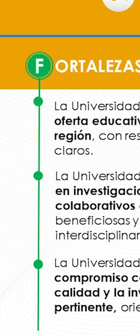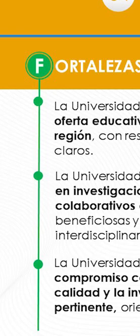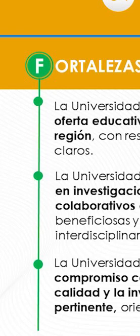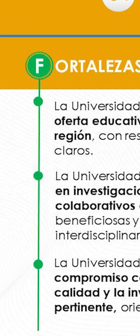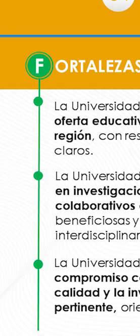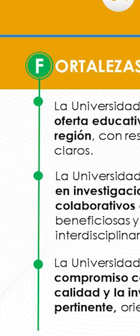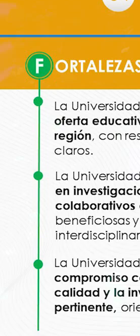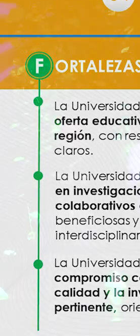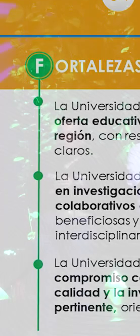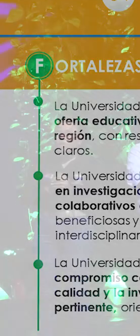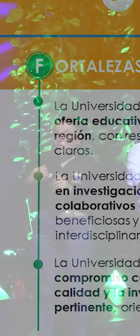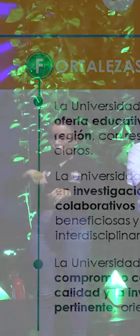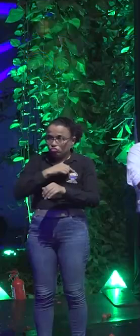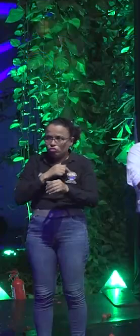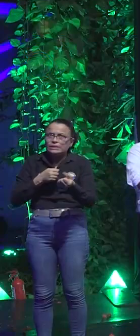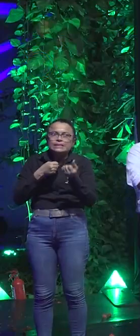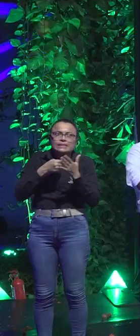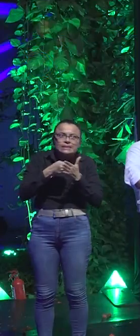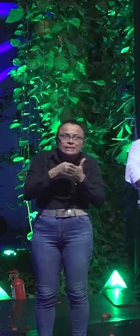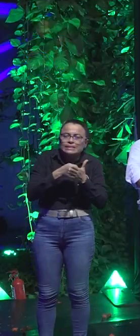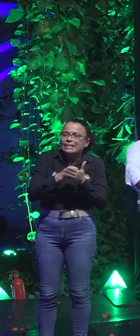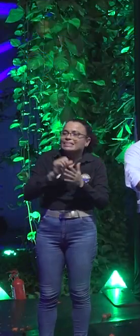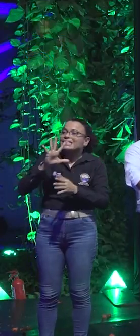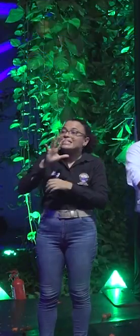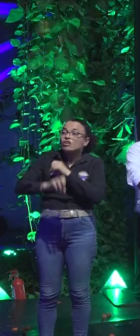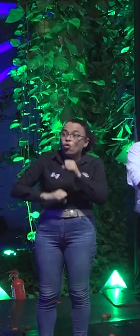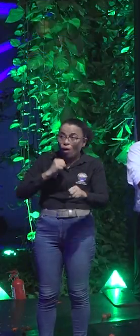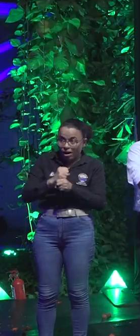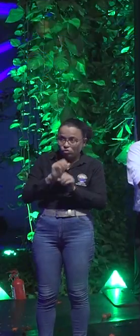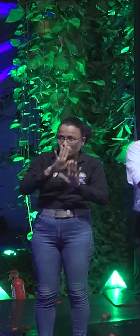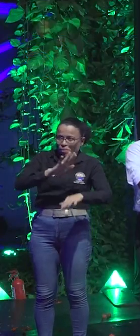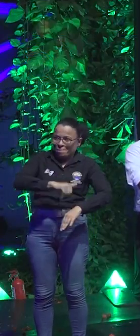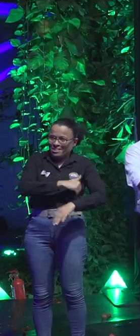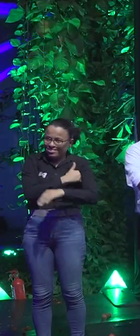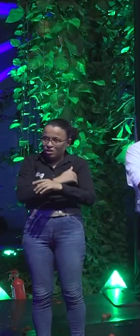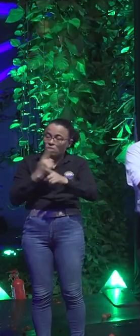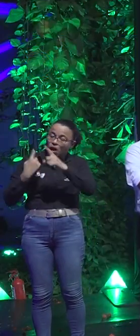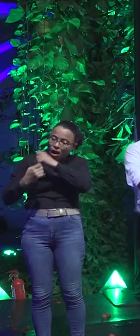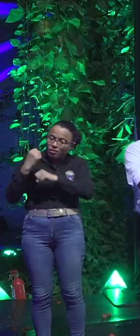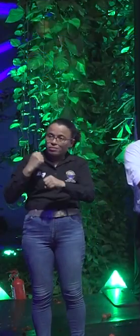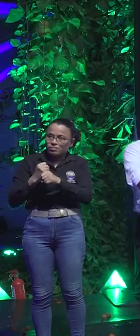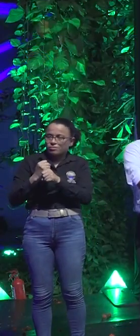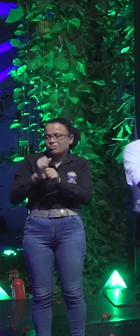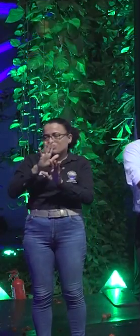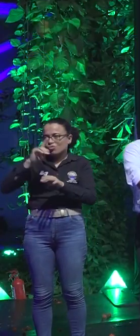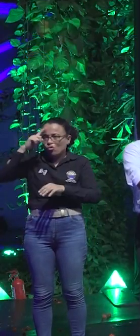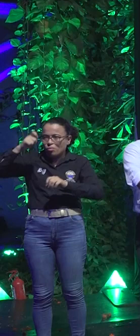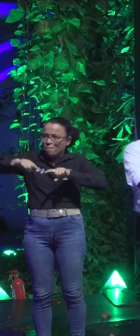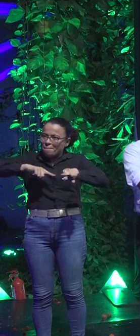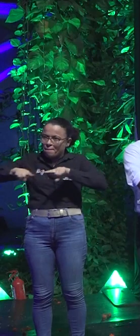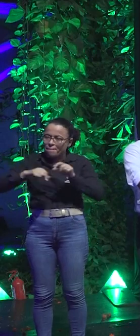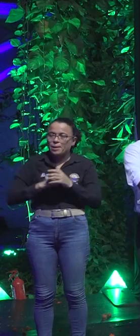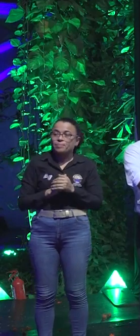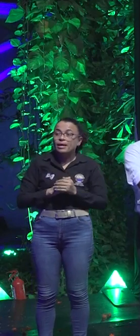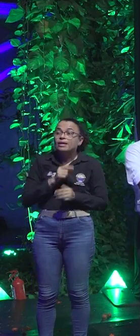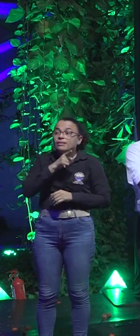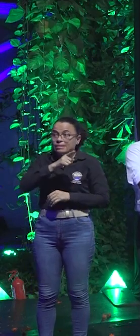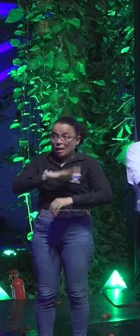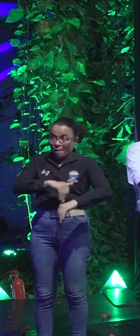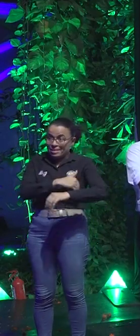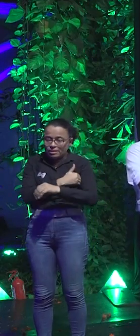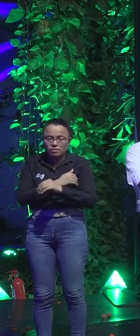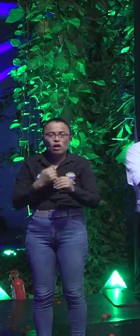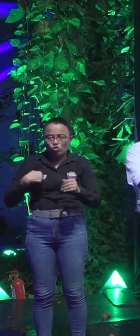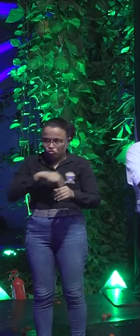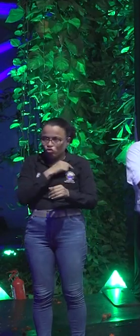5 años peleando con el ministerio en el gobierno anterior y el anterior para tratar de sacarlo. Y ella en corto tiempo le contamos